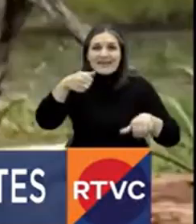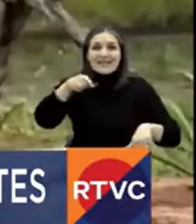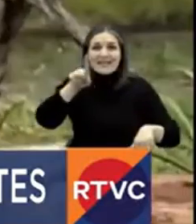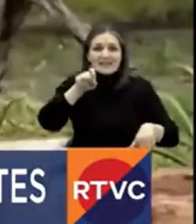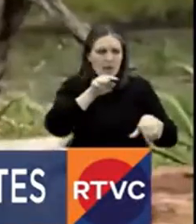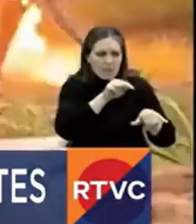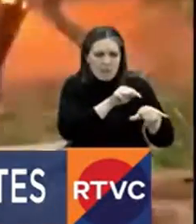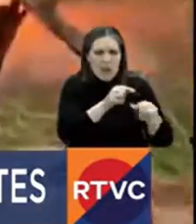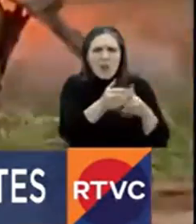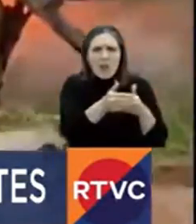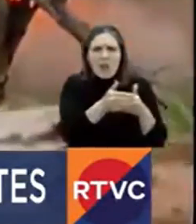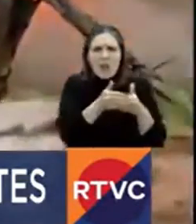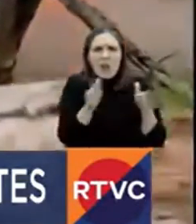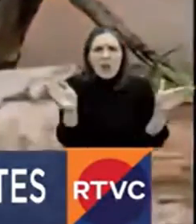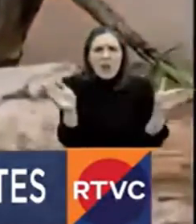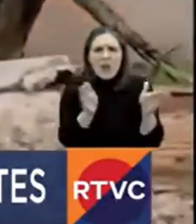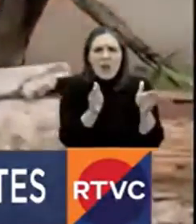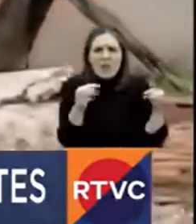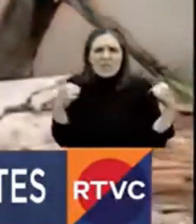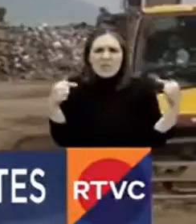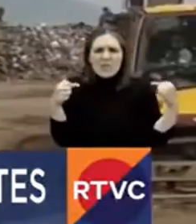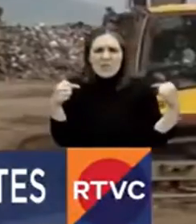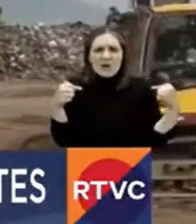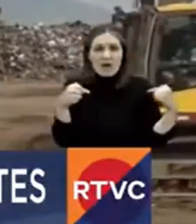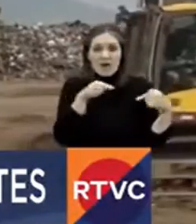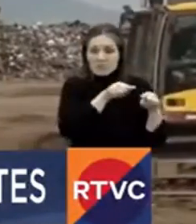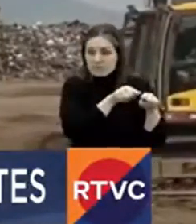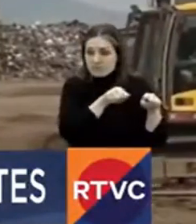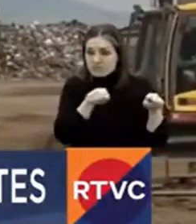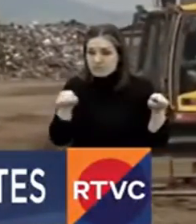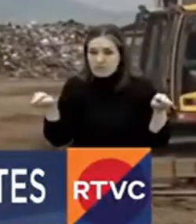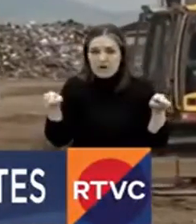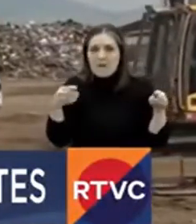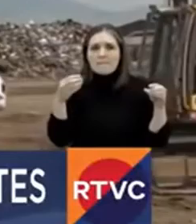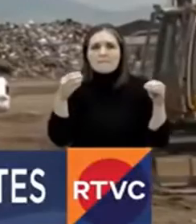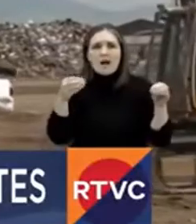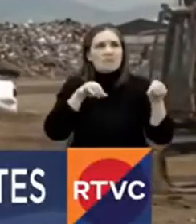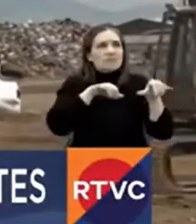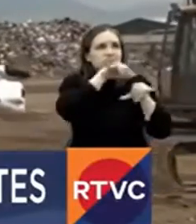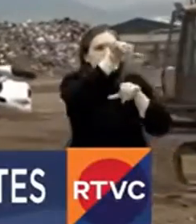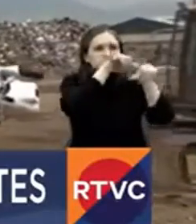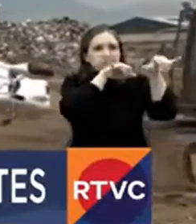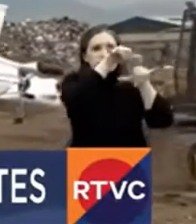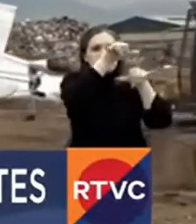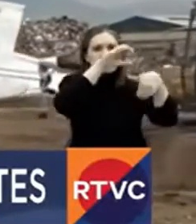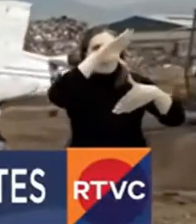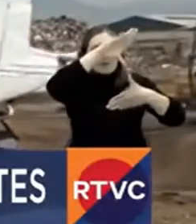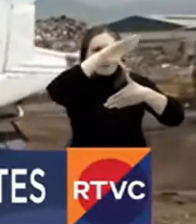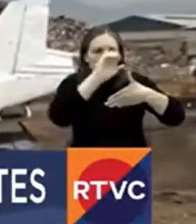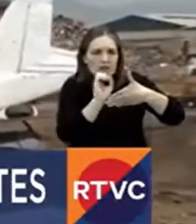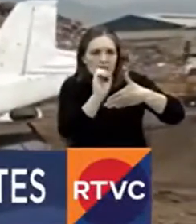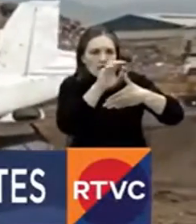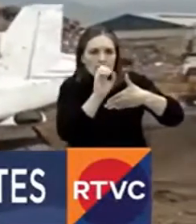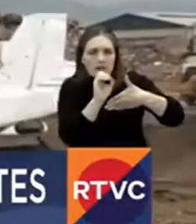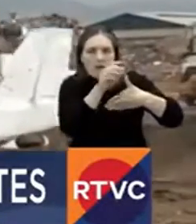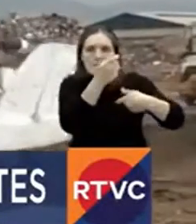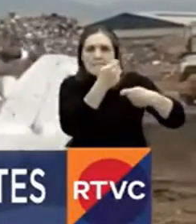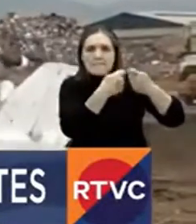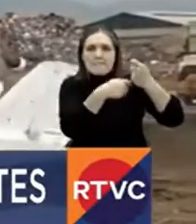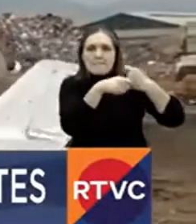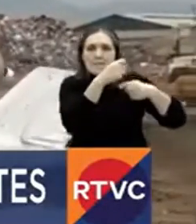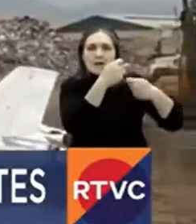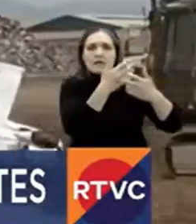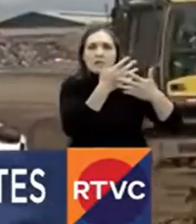hacia Centroamérica. Por orden de un juez se autorizó la destrucción de los aparatos que, según las autoridades, eran